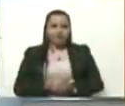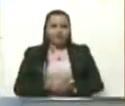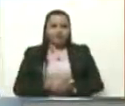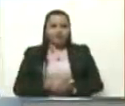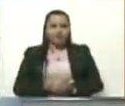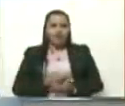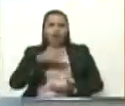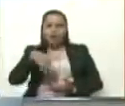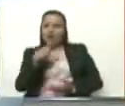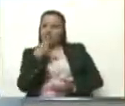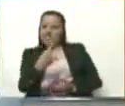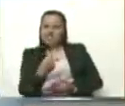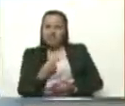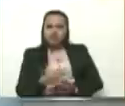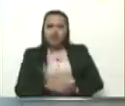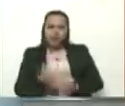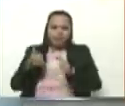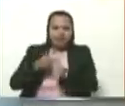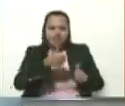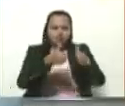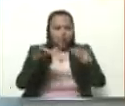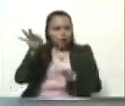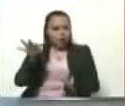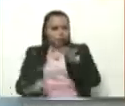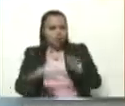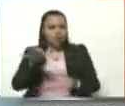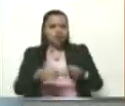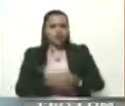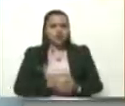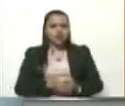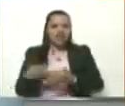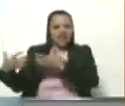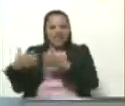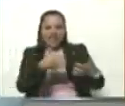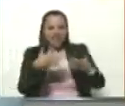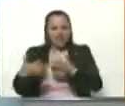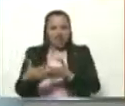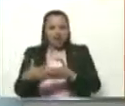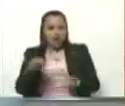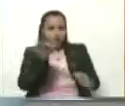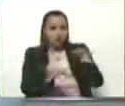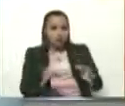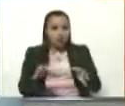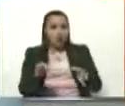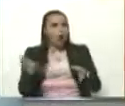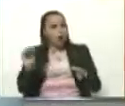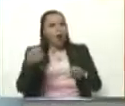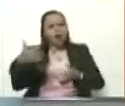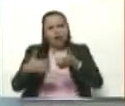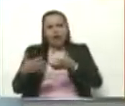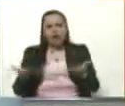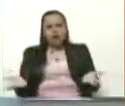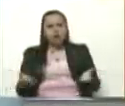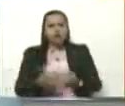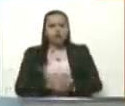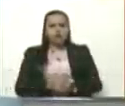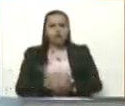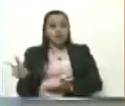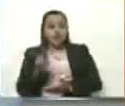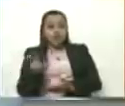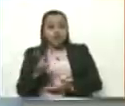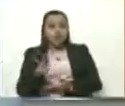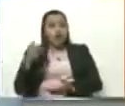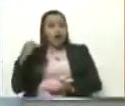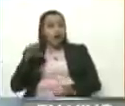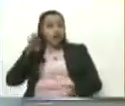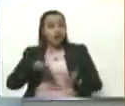traducir como persecución judicial guerra jurídica o guerra judicial venezuela ha vivido en los últimos